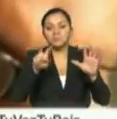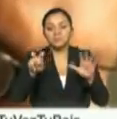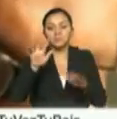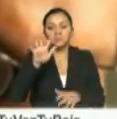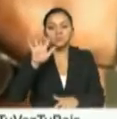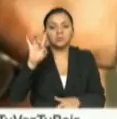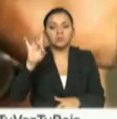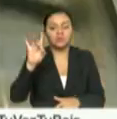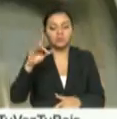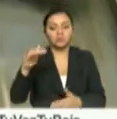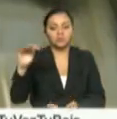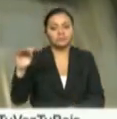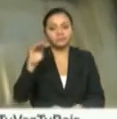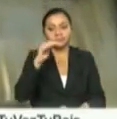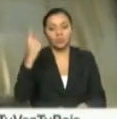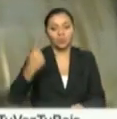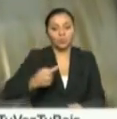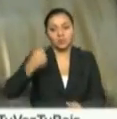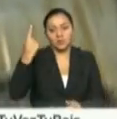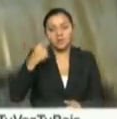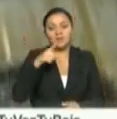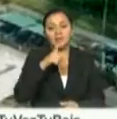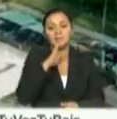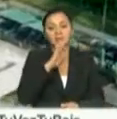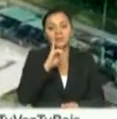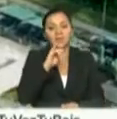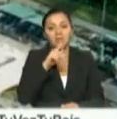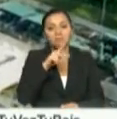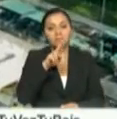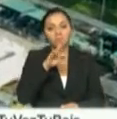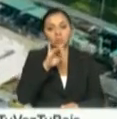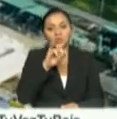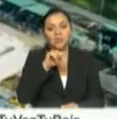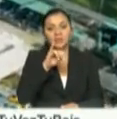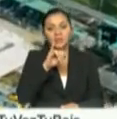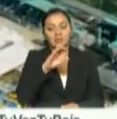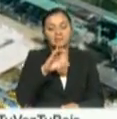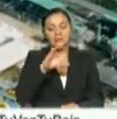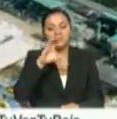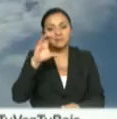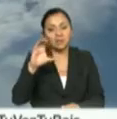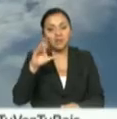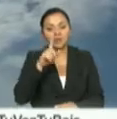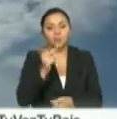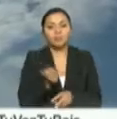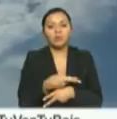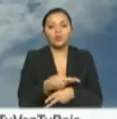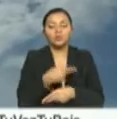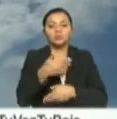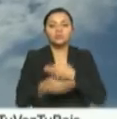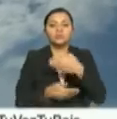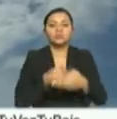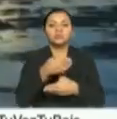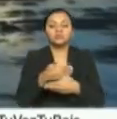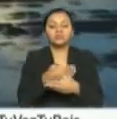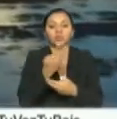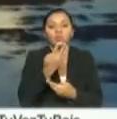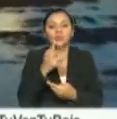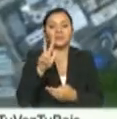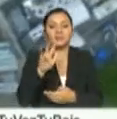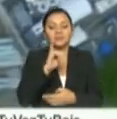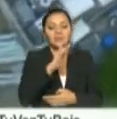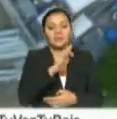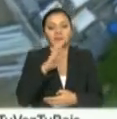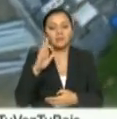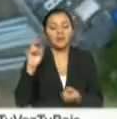barriles por día. La plataforma Tiputini C es la primera que entró en fase de producción del bloque 43 ITT. Hasta